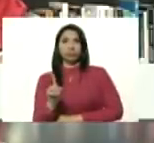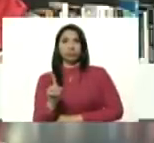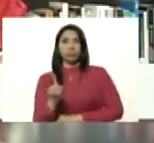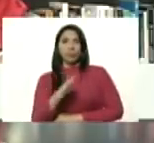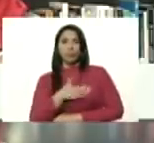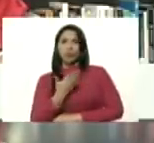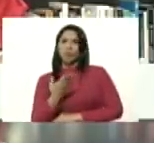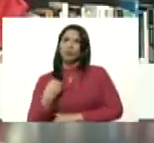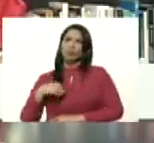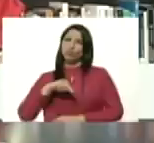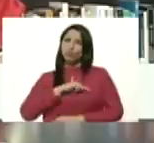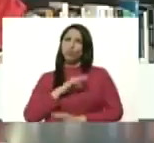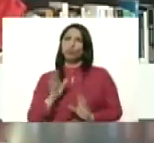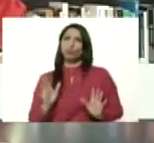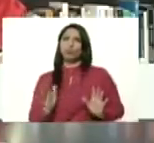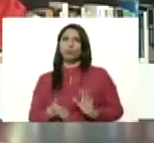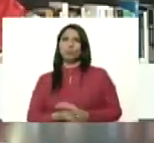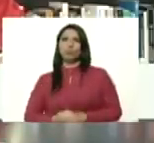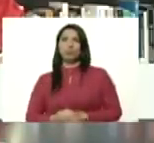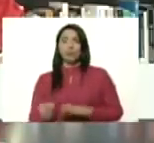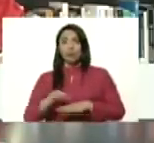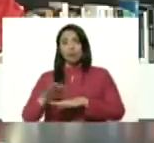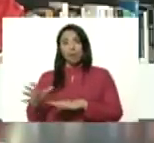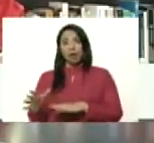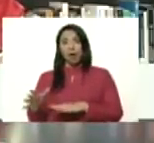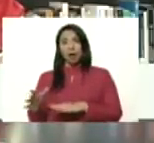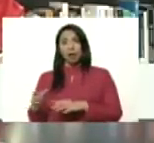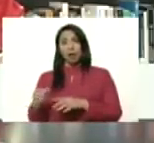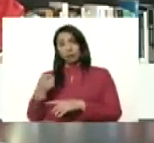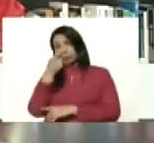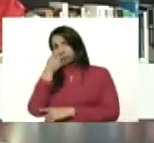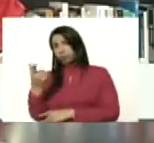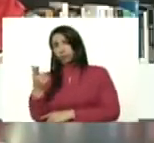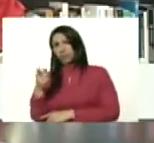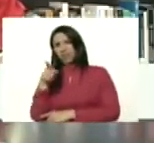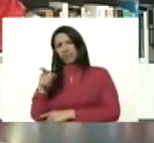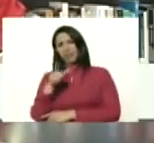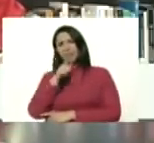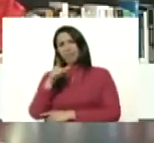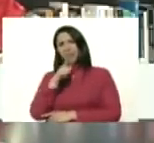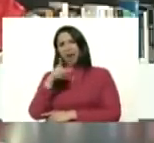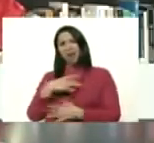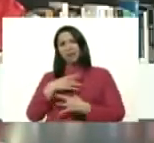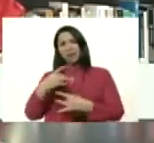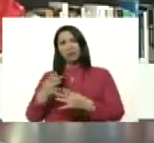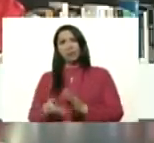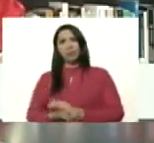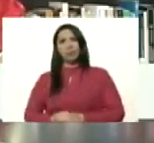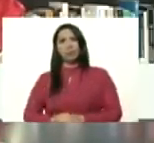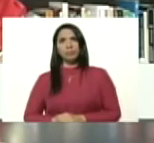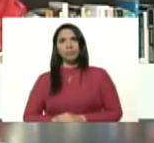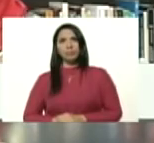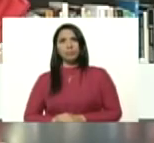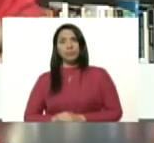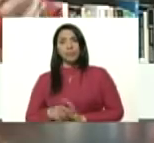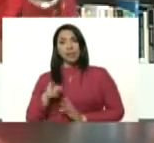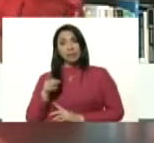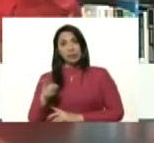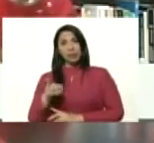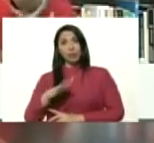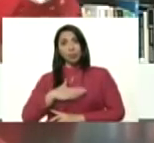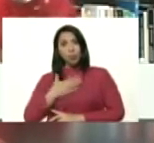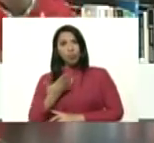podemos nosotros dejar de lado que son sus malas intenciones. Y que si ellos